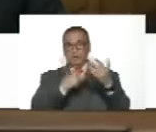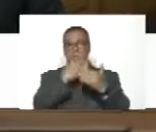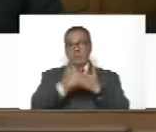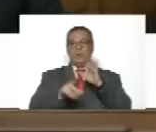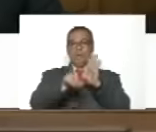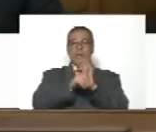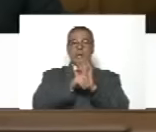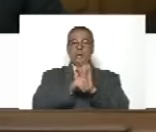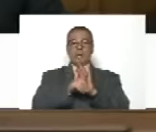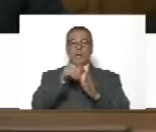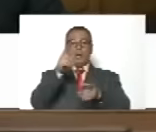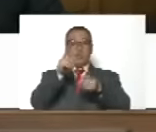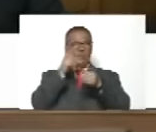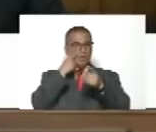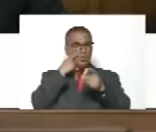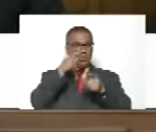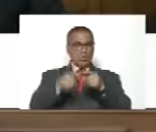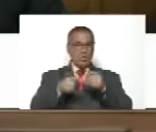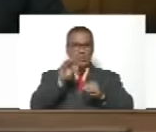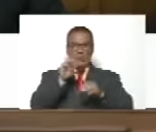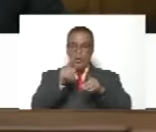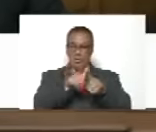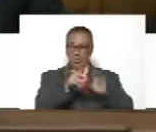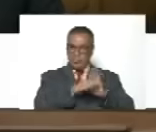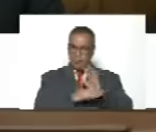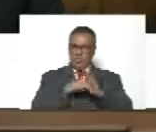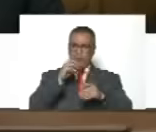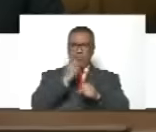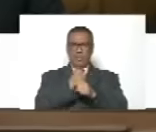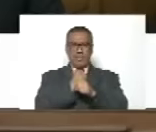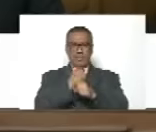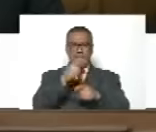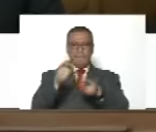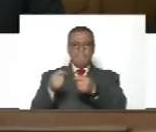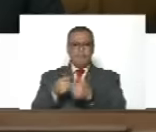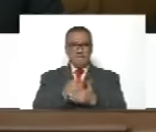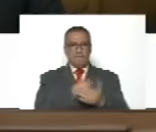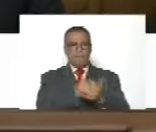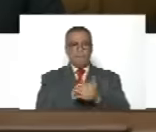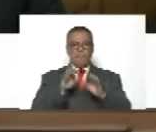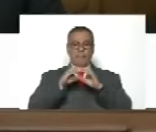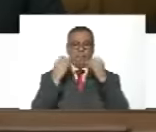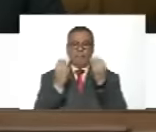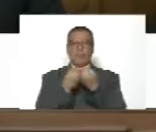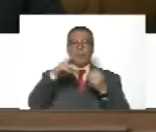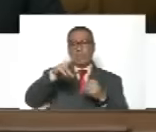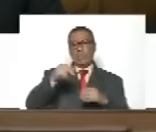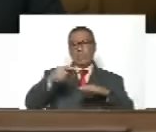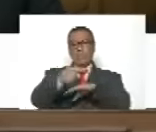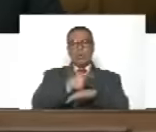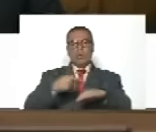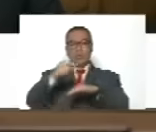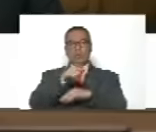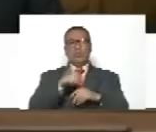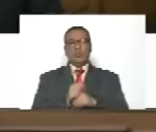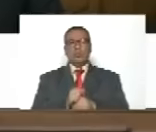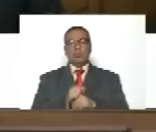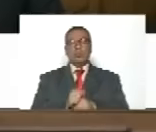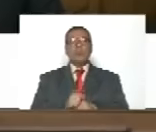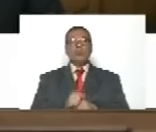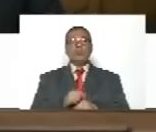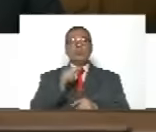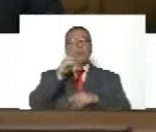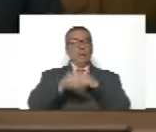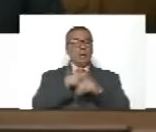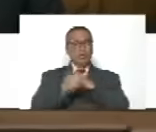de ley de fiscalización, regularización, actuación y financiamiento de las organizaciones no gubernamentales y afines.